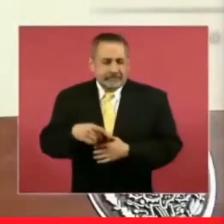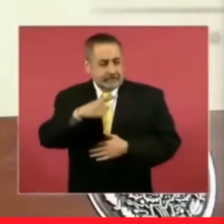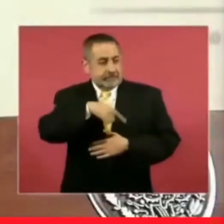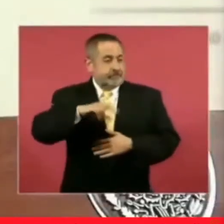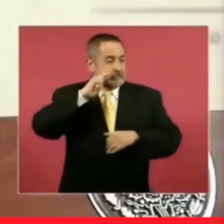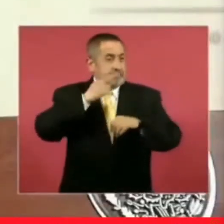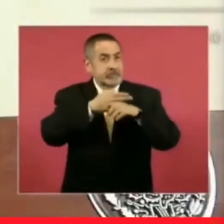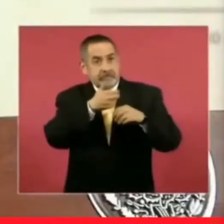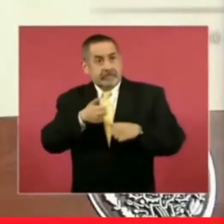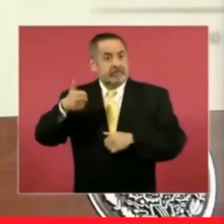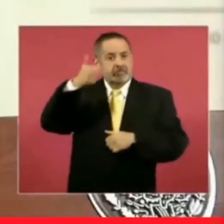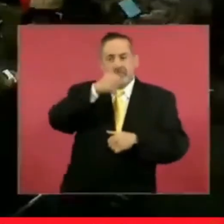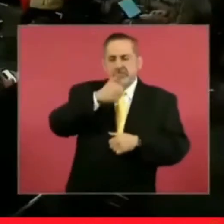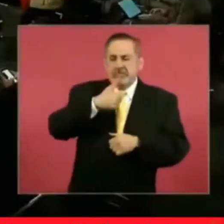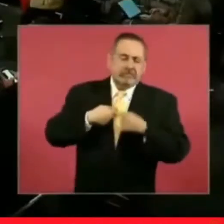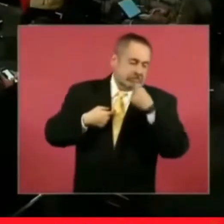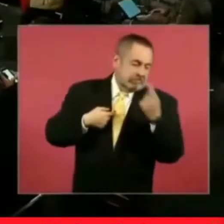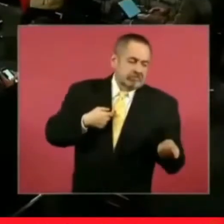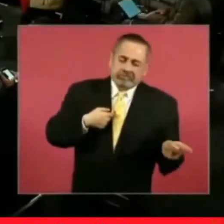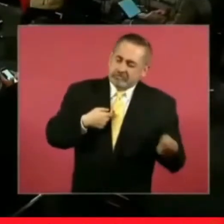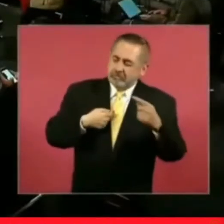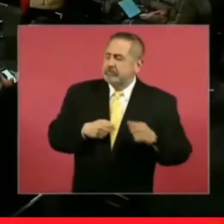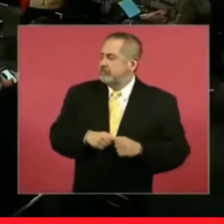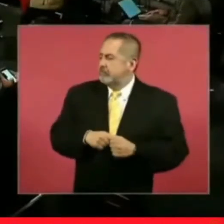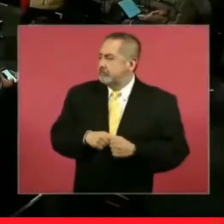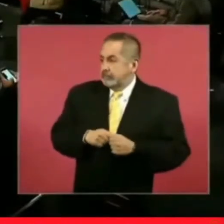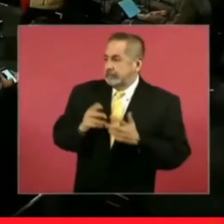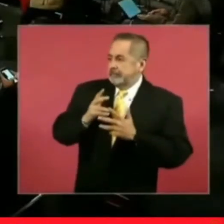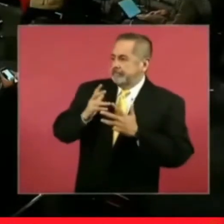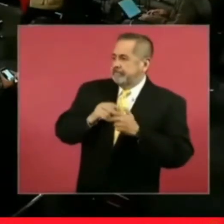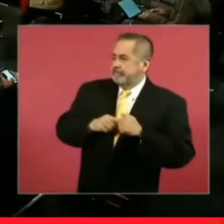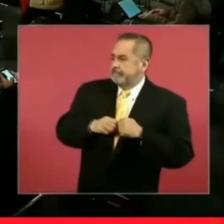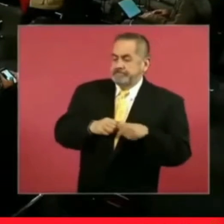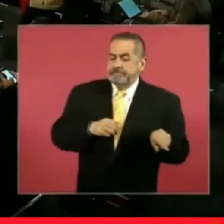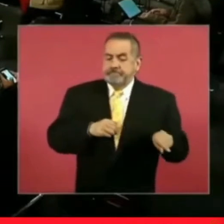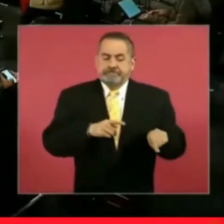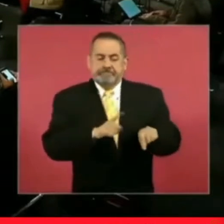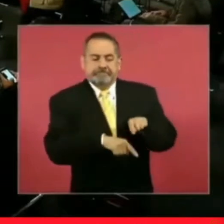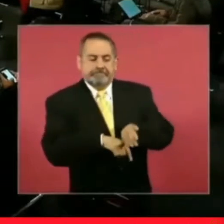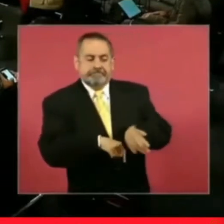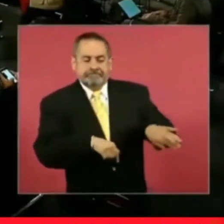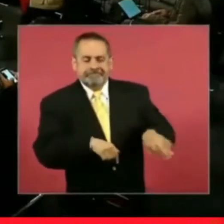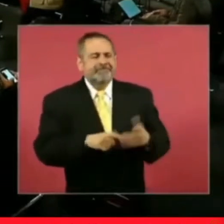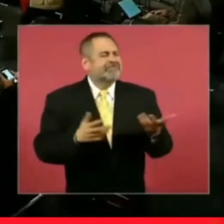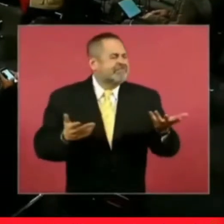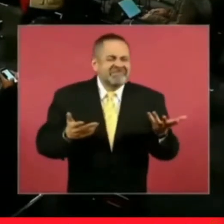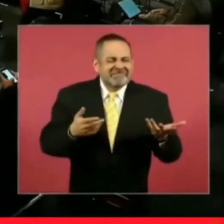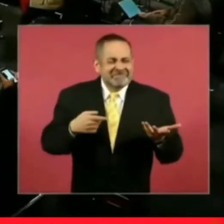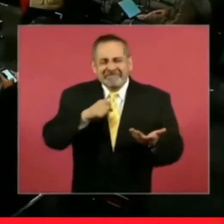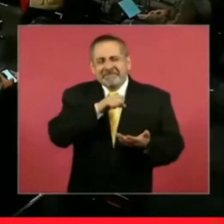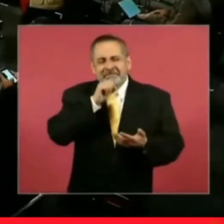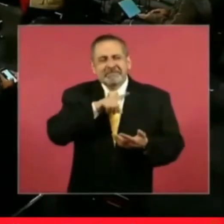de abajo, ¿no? A la consejera, que fue la que